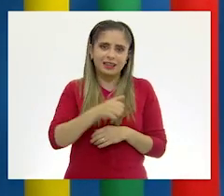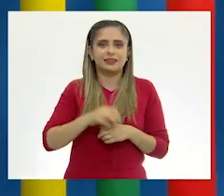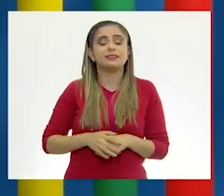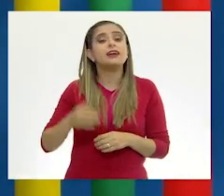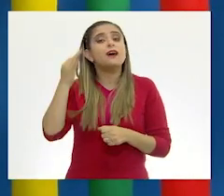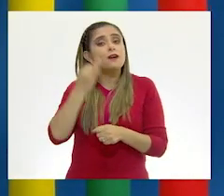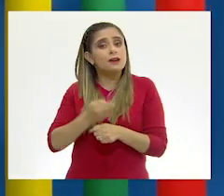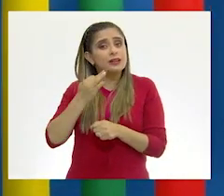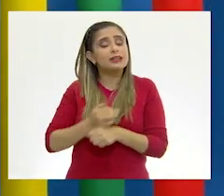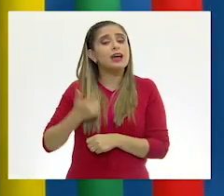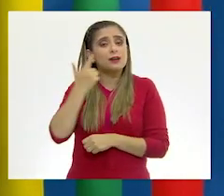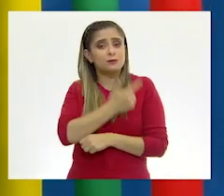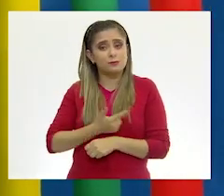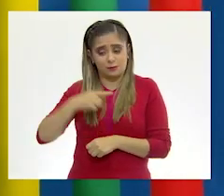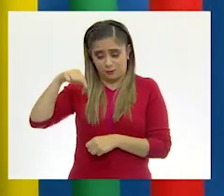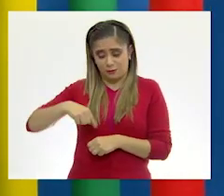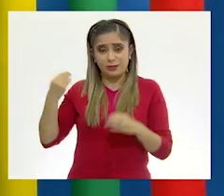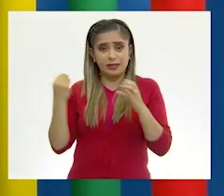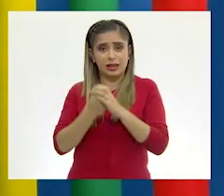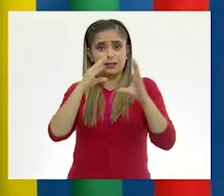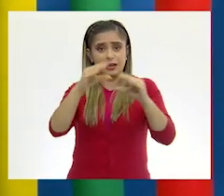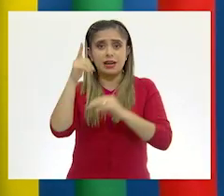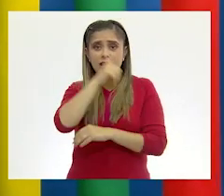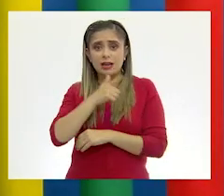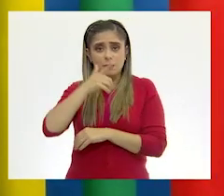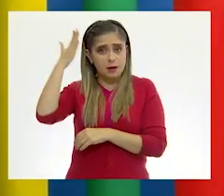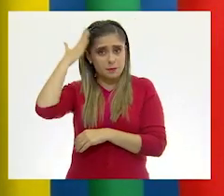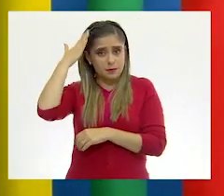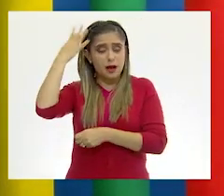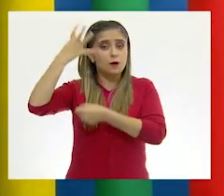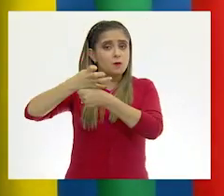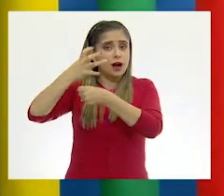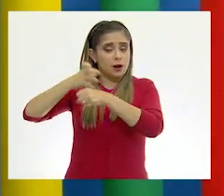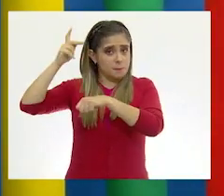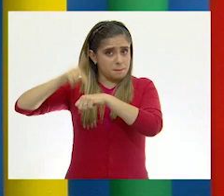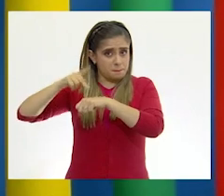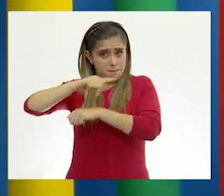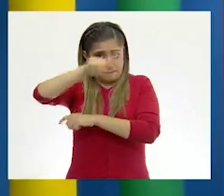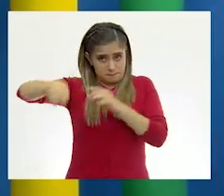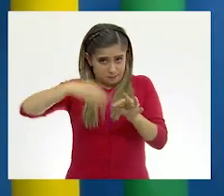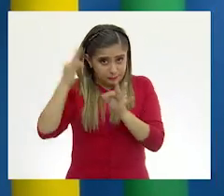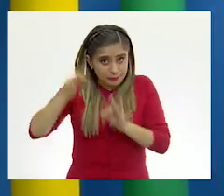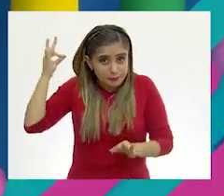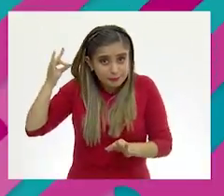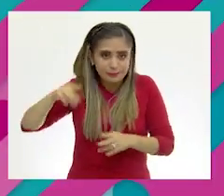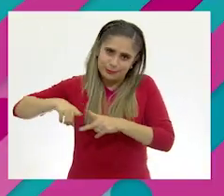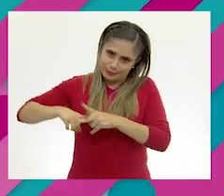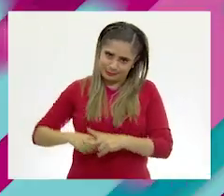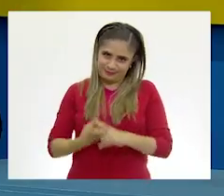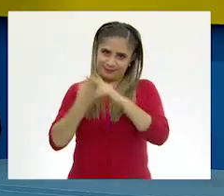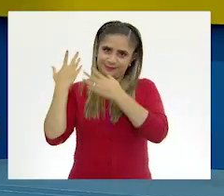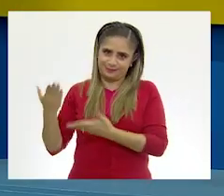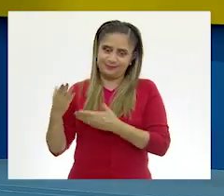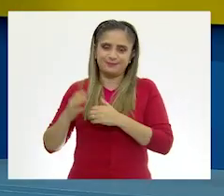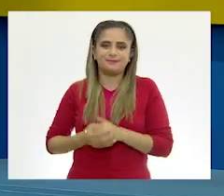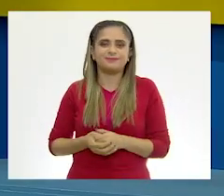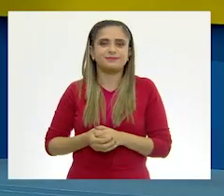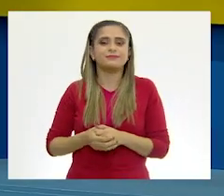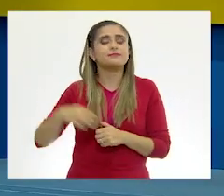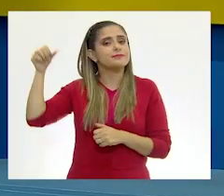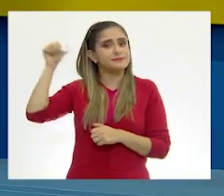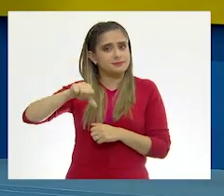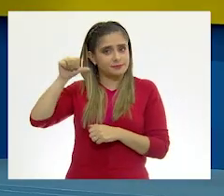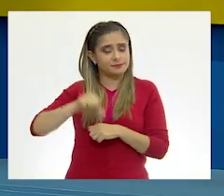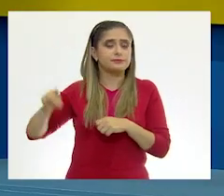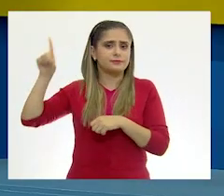con ustedes en esta clase de lengua materna de cuarto grado. ¿Están listos? ¡Comenzamos! El día de hoy vamos